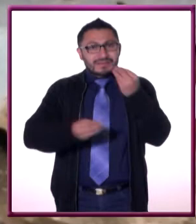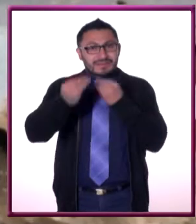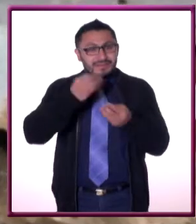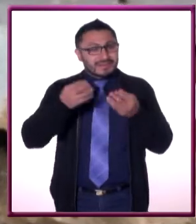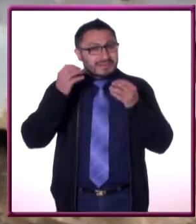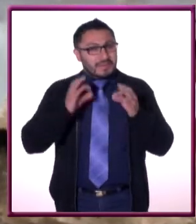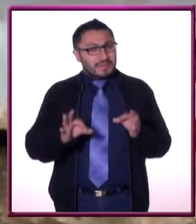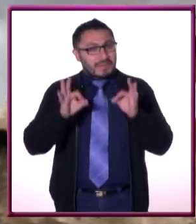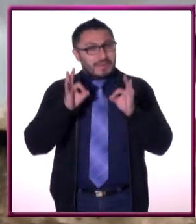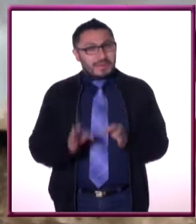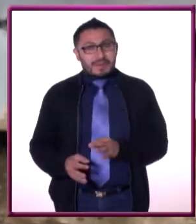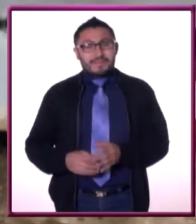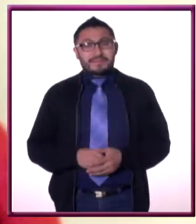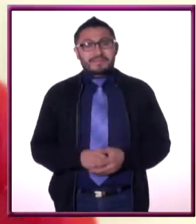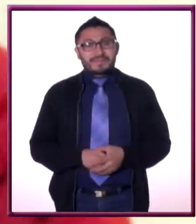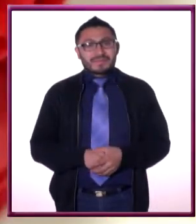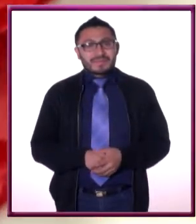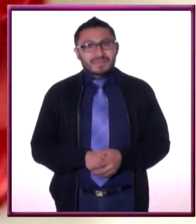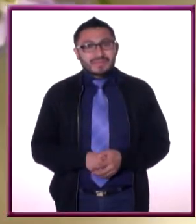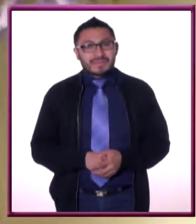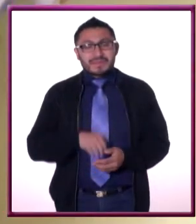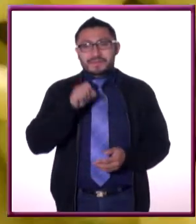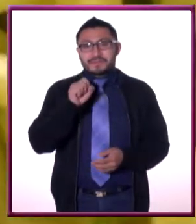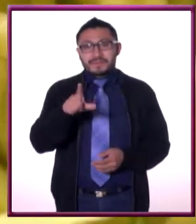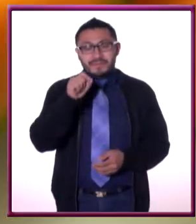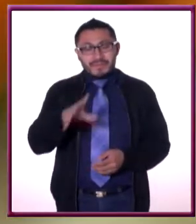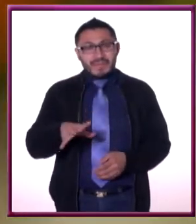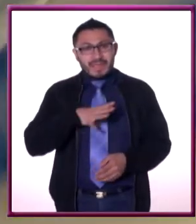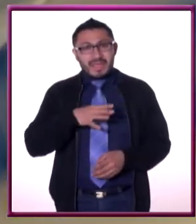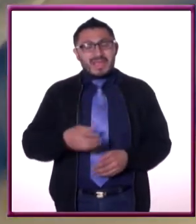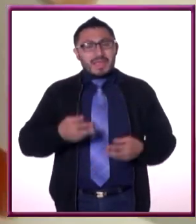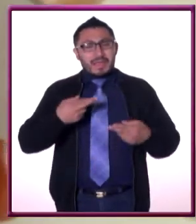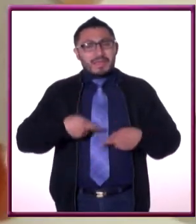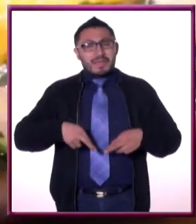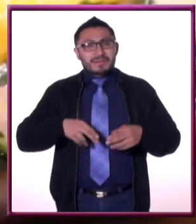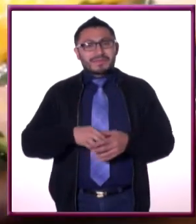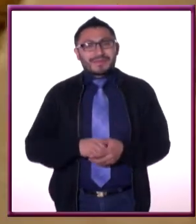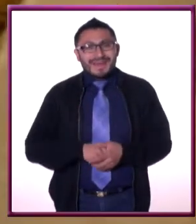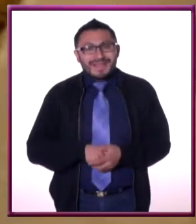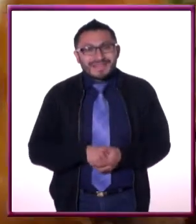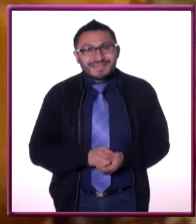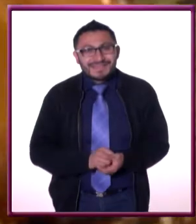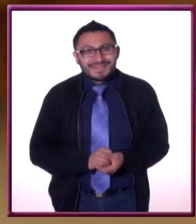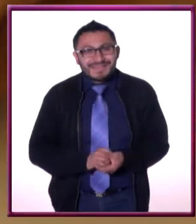completa, suficiente y variada, además, con gran significado cultural.